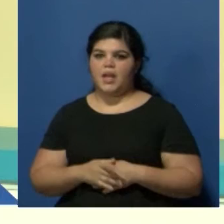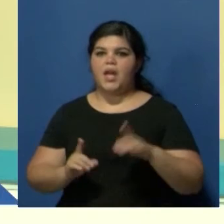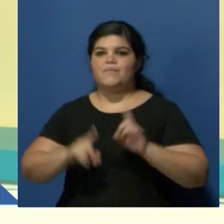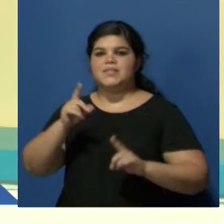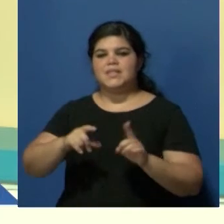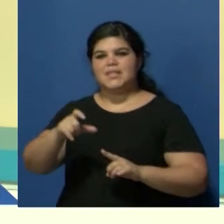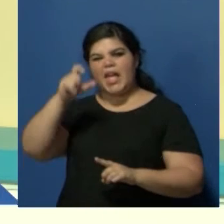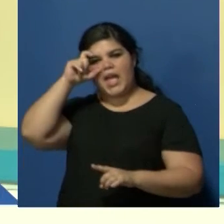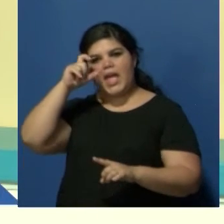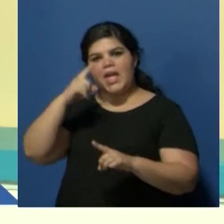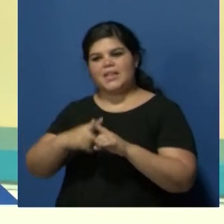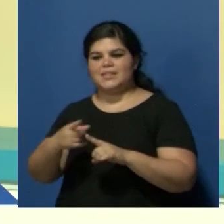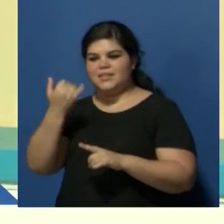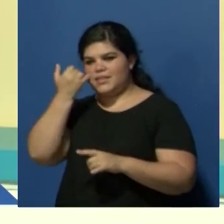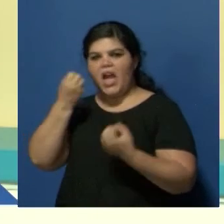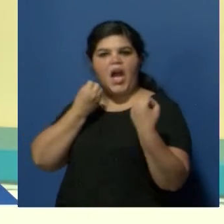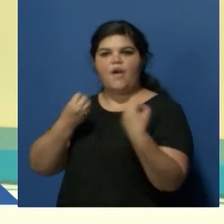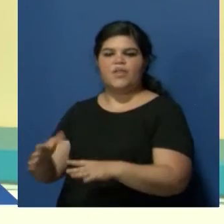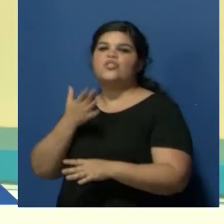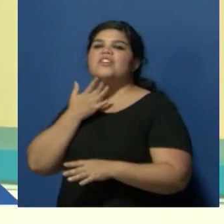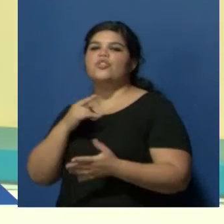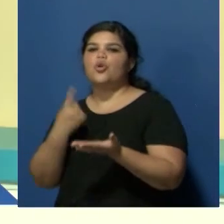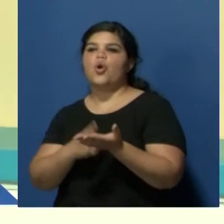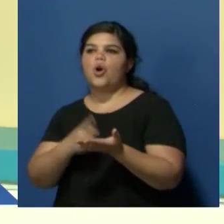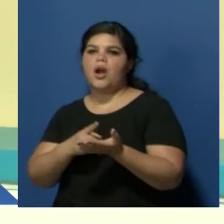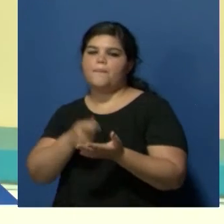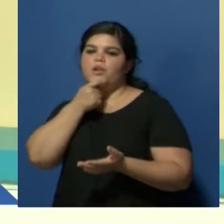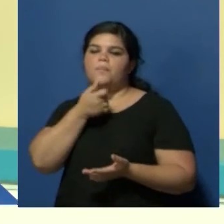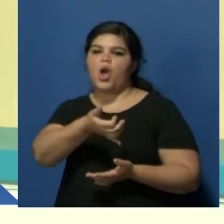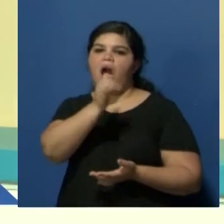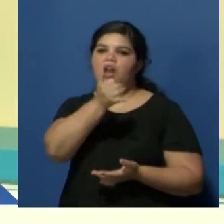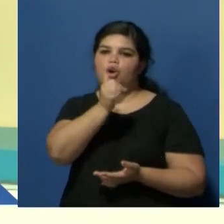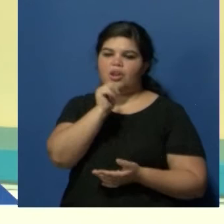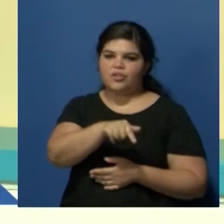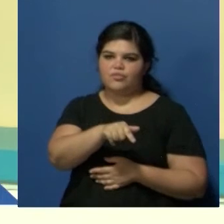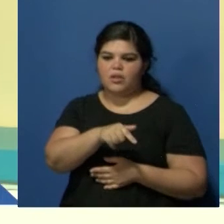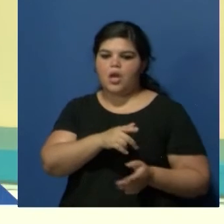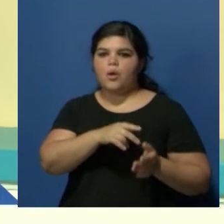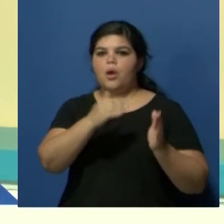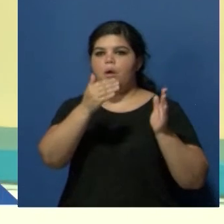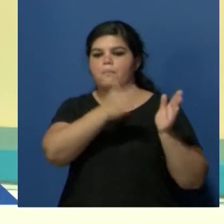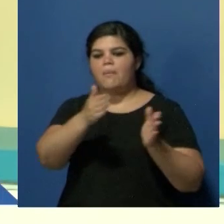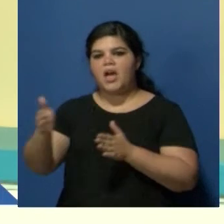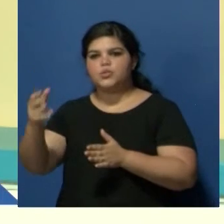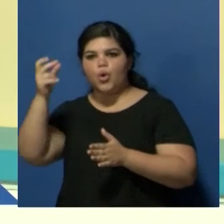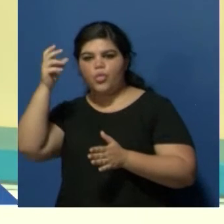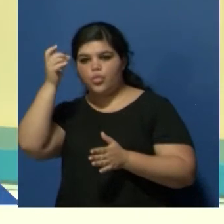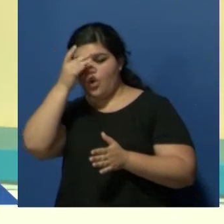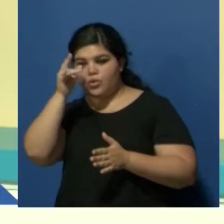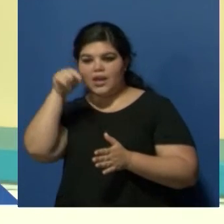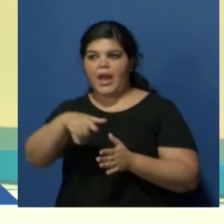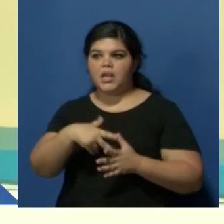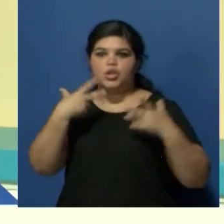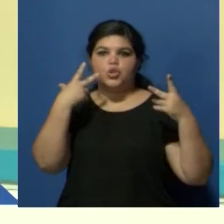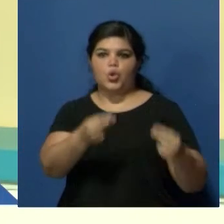ex-adictos recuperados bajo el modelo de Alcohólicos Anónimos, por ejemplo, el modelo de 12 pasos se llama, el discurso es no